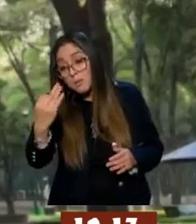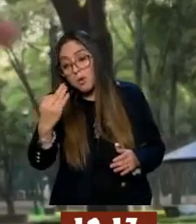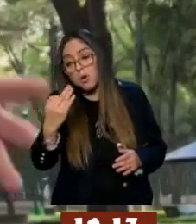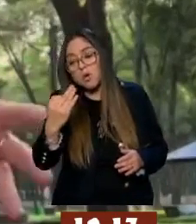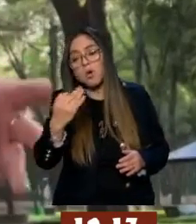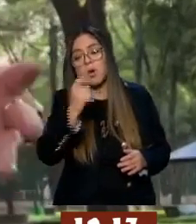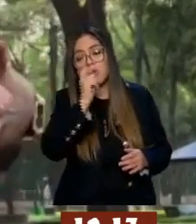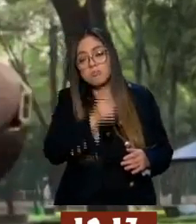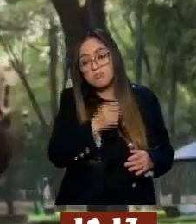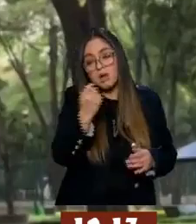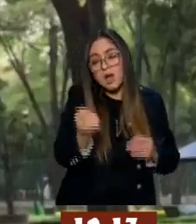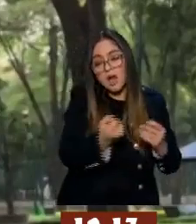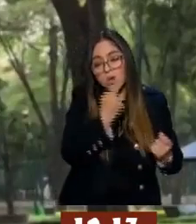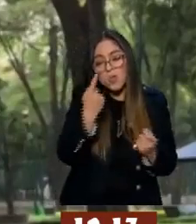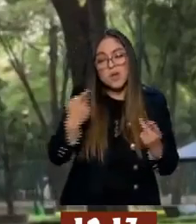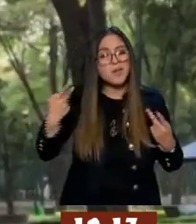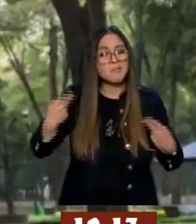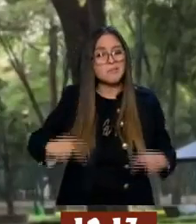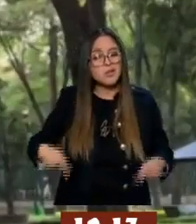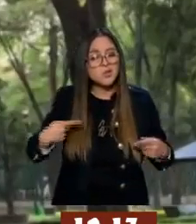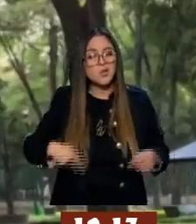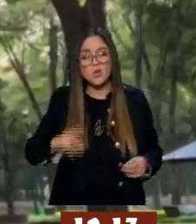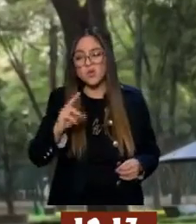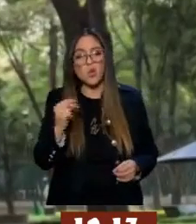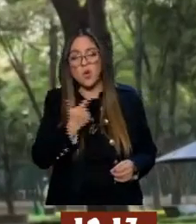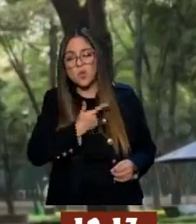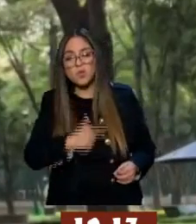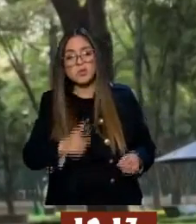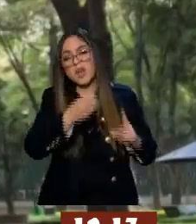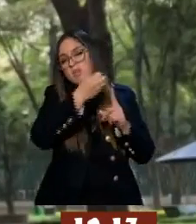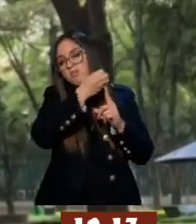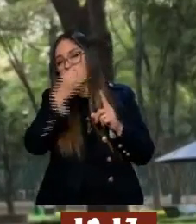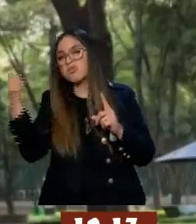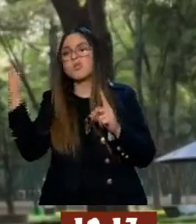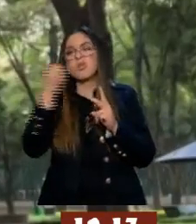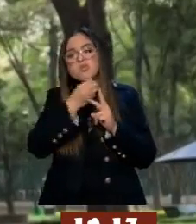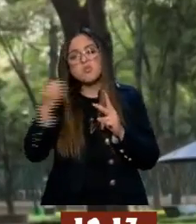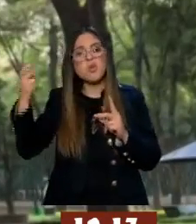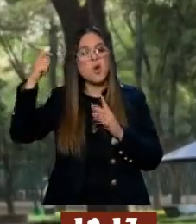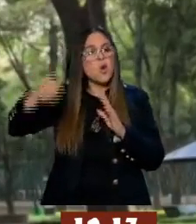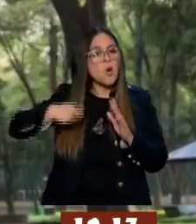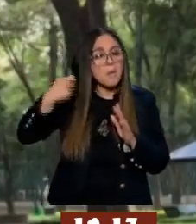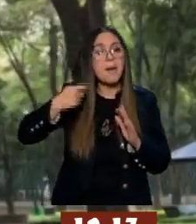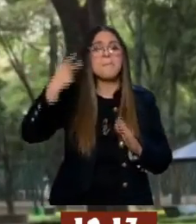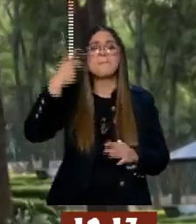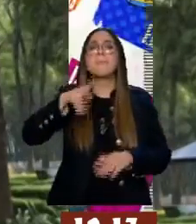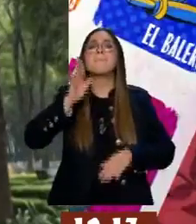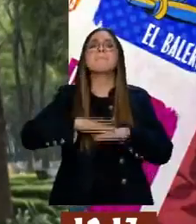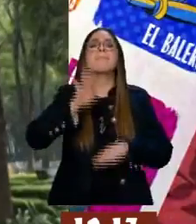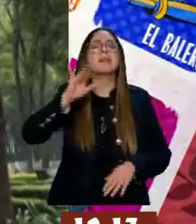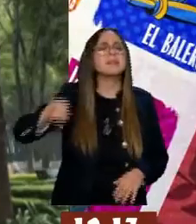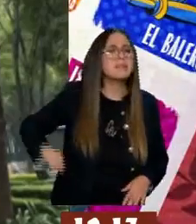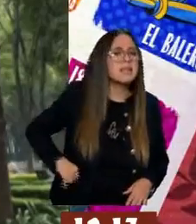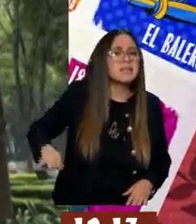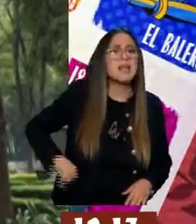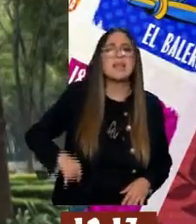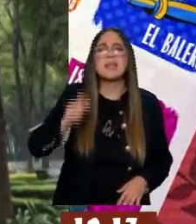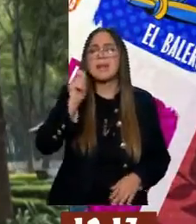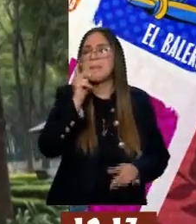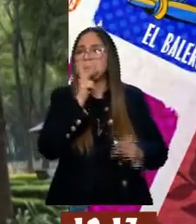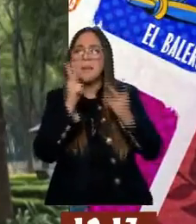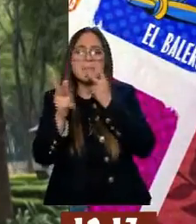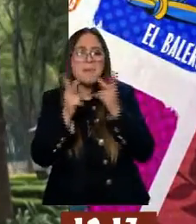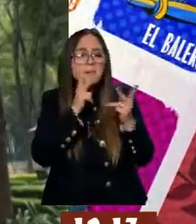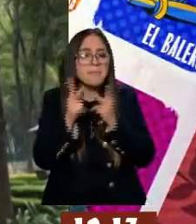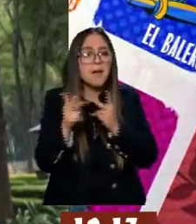no le puede gustar a todo el mundo la forma en la que está hecha, creo que lo que sí es muy interesante es el discurso que lleva la película, y como una película de